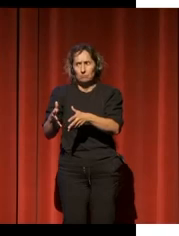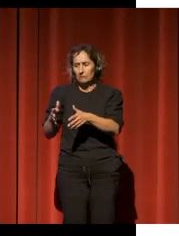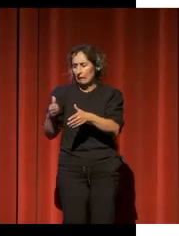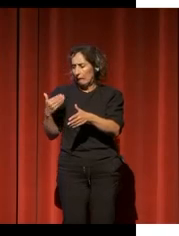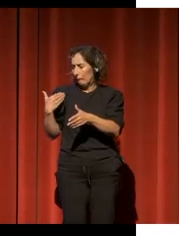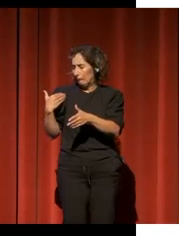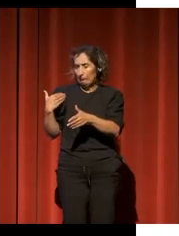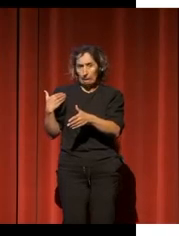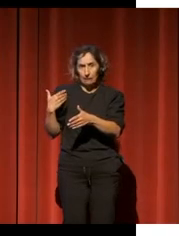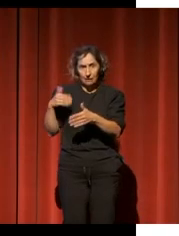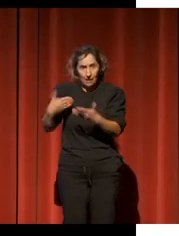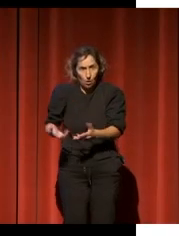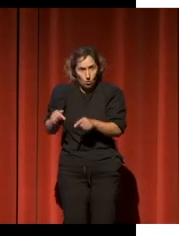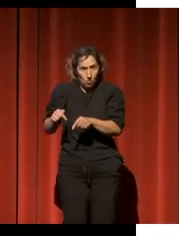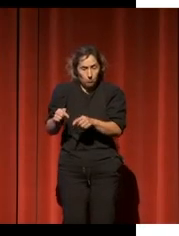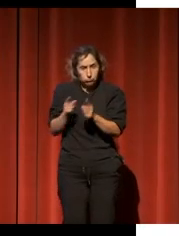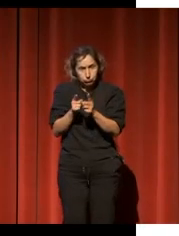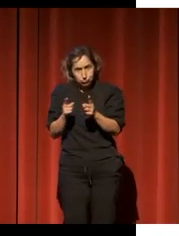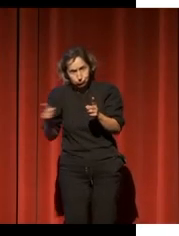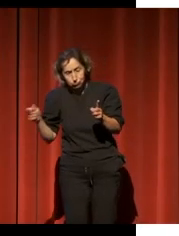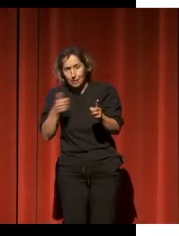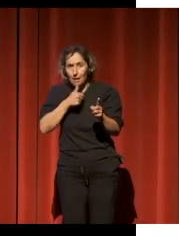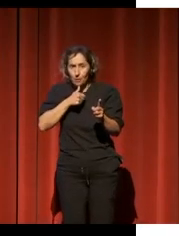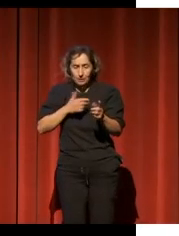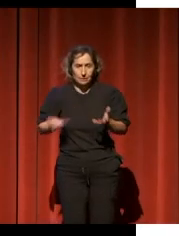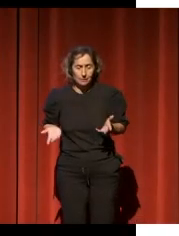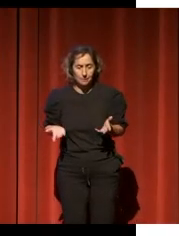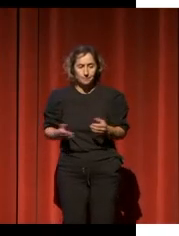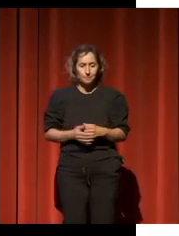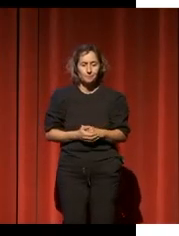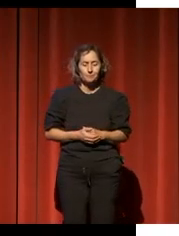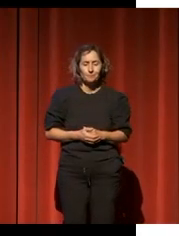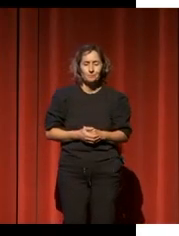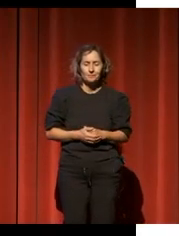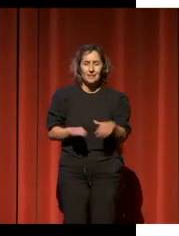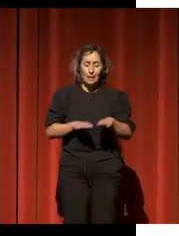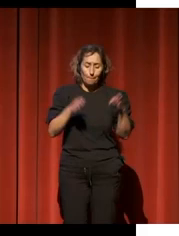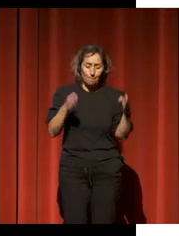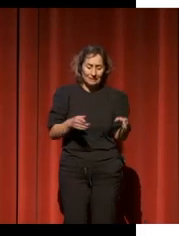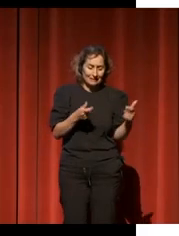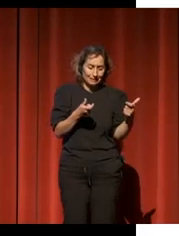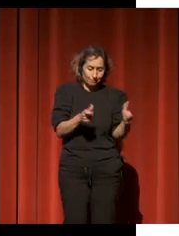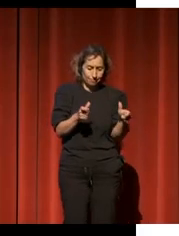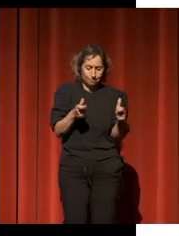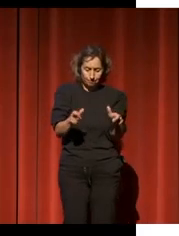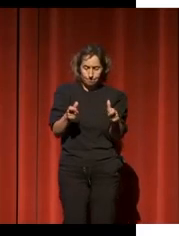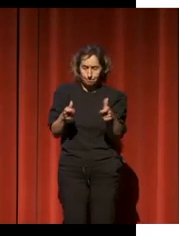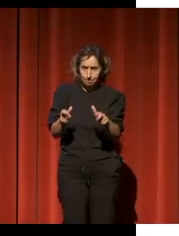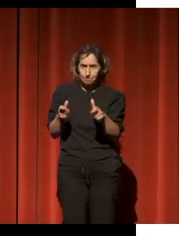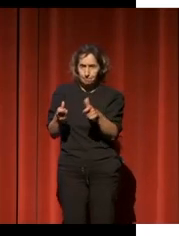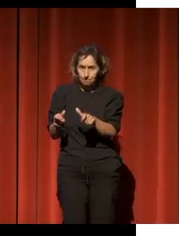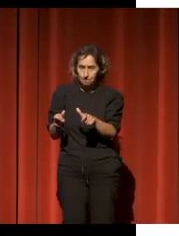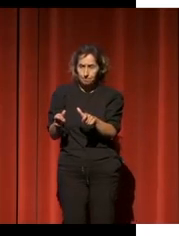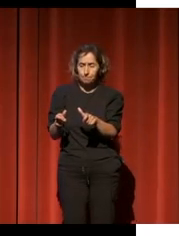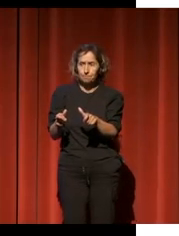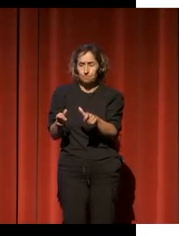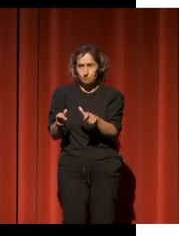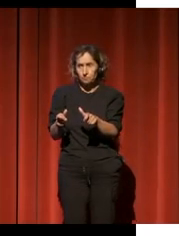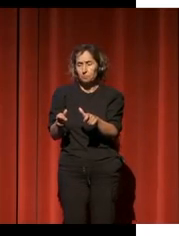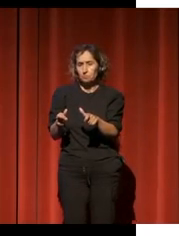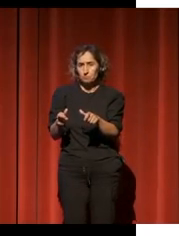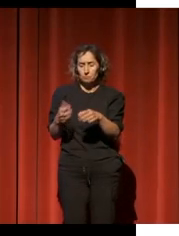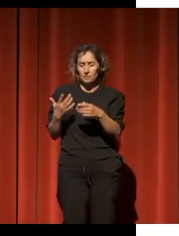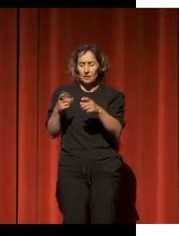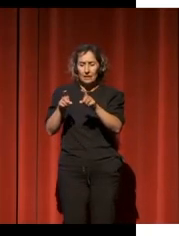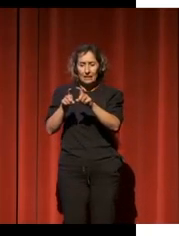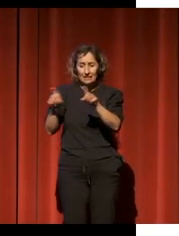hoy en el tiempo vale más una mesa intersectorial en la que eh entidades sociales